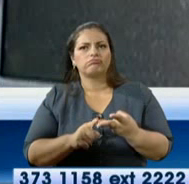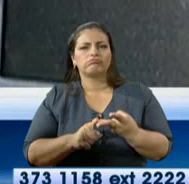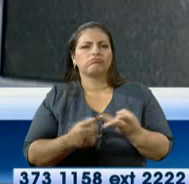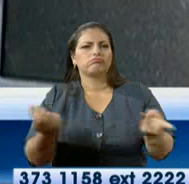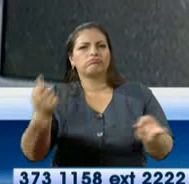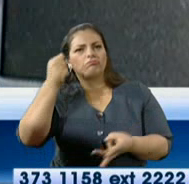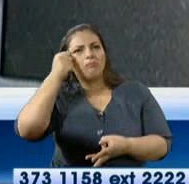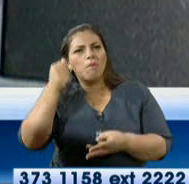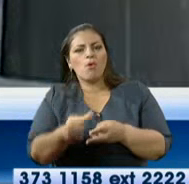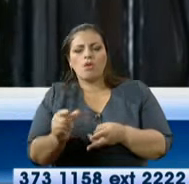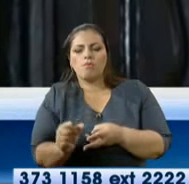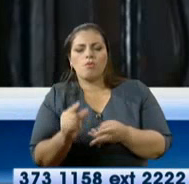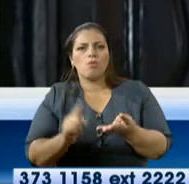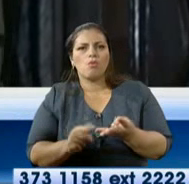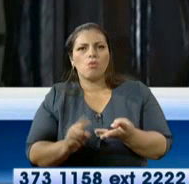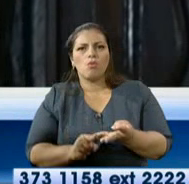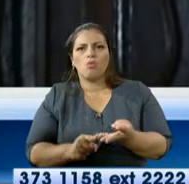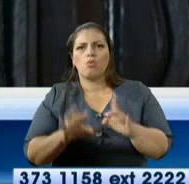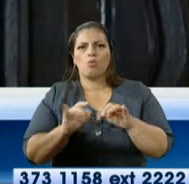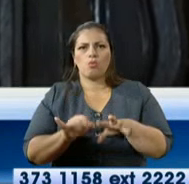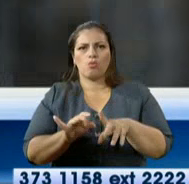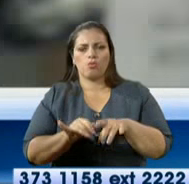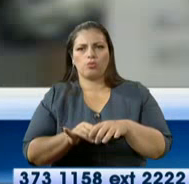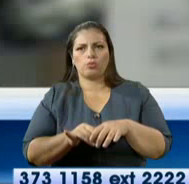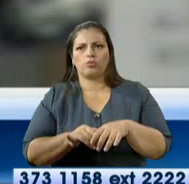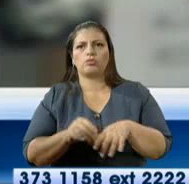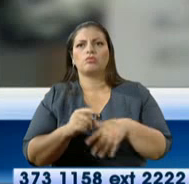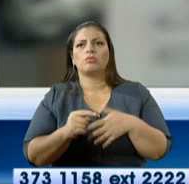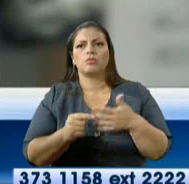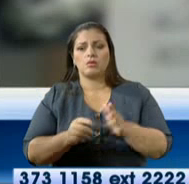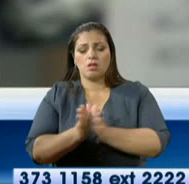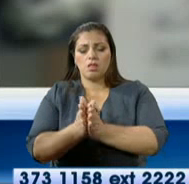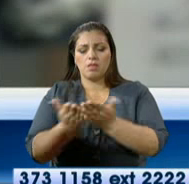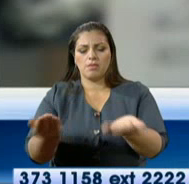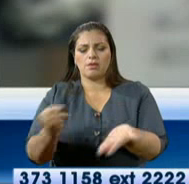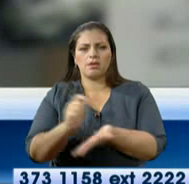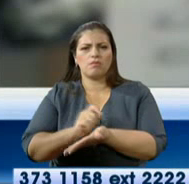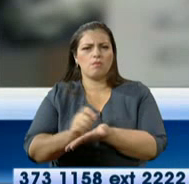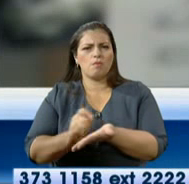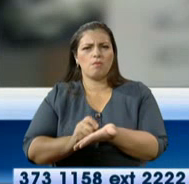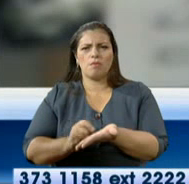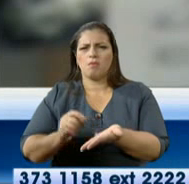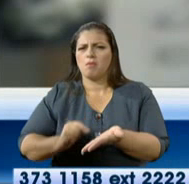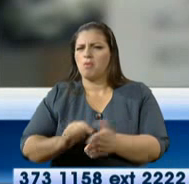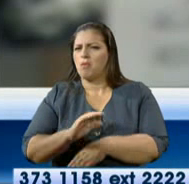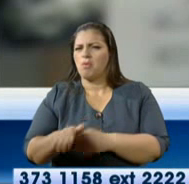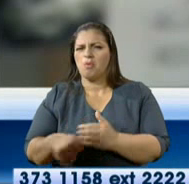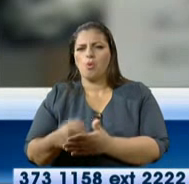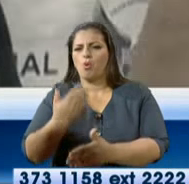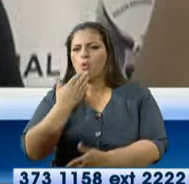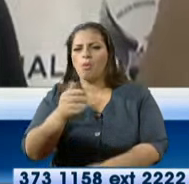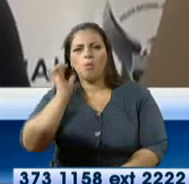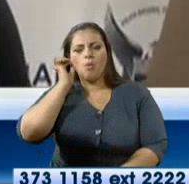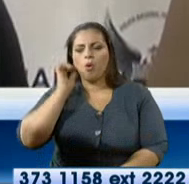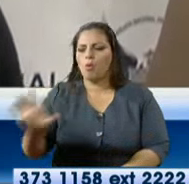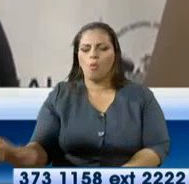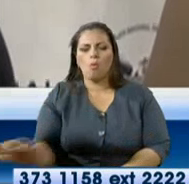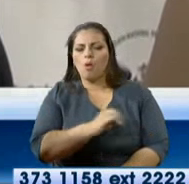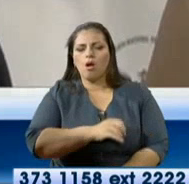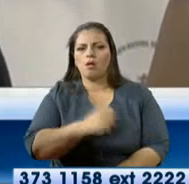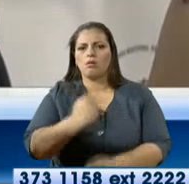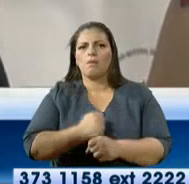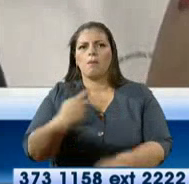memoria, discos duros, una computadora y hasta una libreta donde se llevaba el registro del ilícito negocio. Se